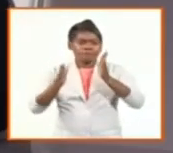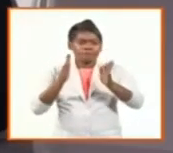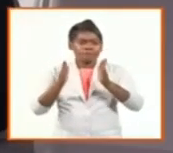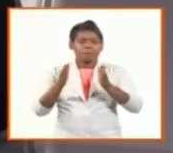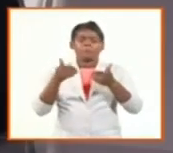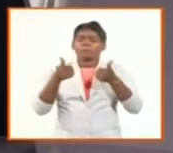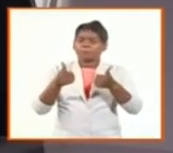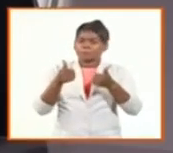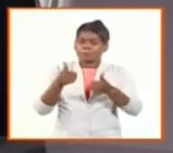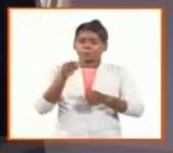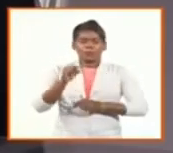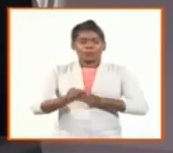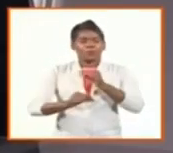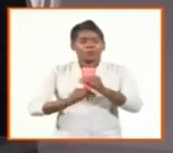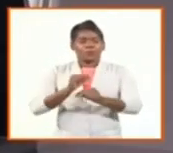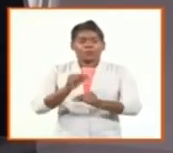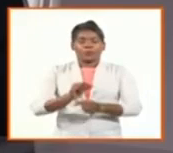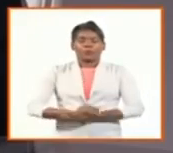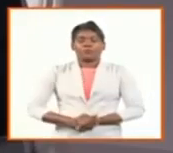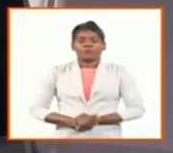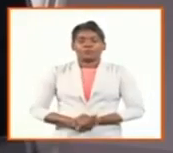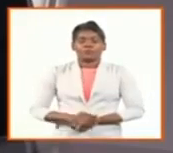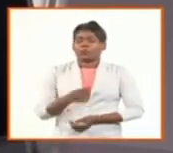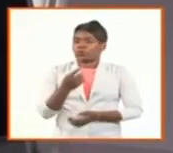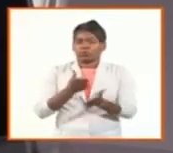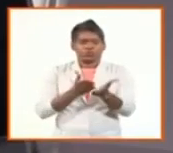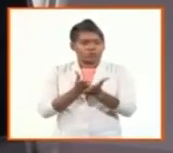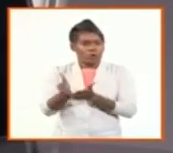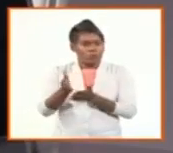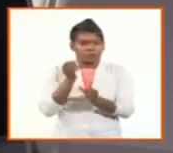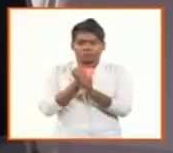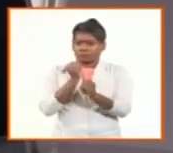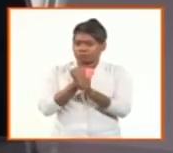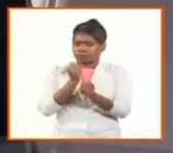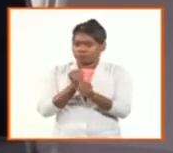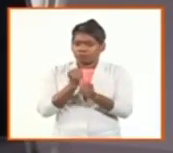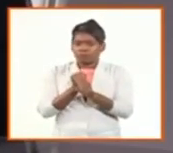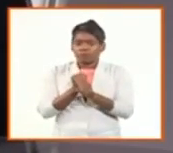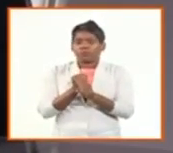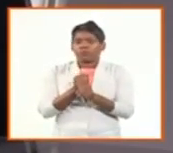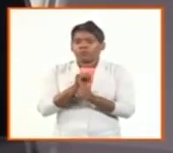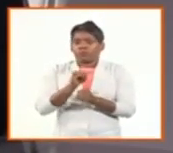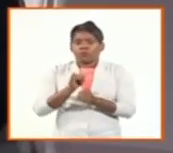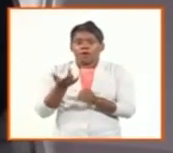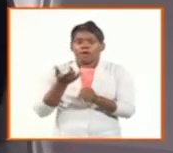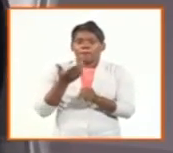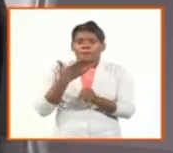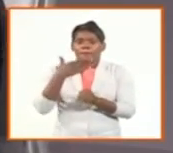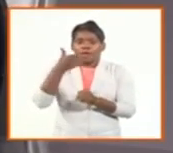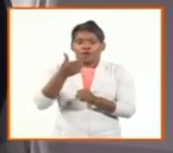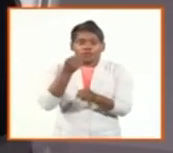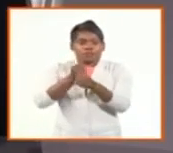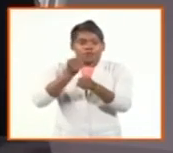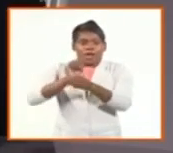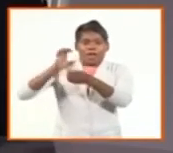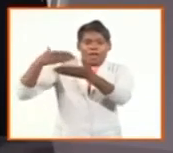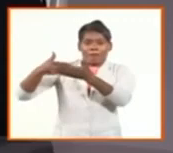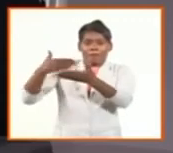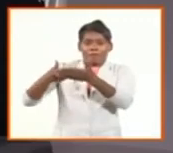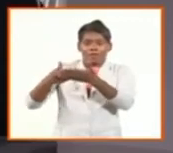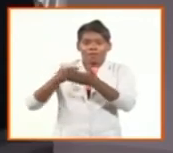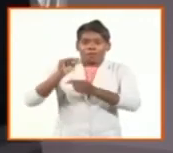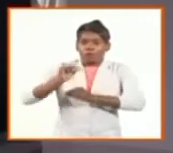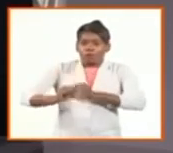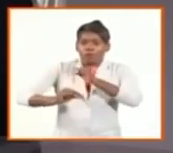del año anterior. Hemos seguido avanzando con la ampliación y el perfeccionamiento del sector no estatal. Hemos